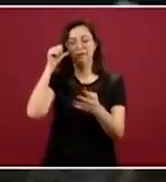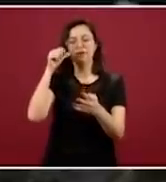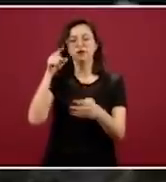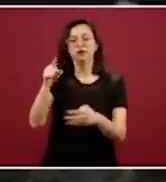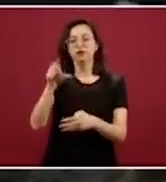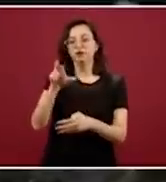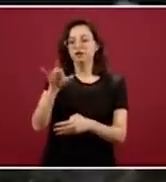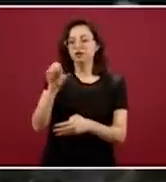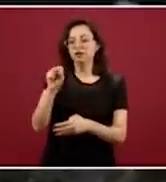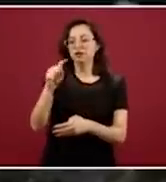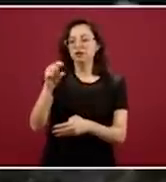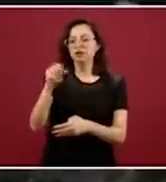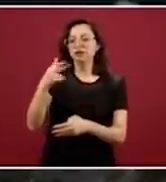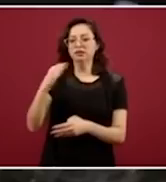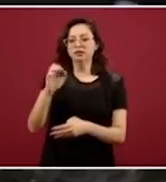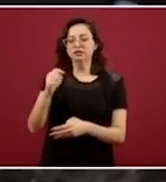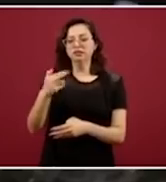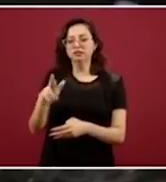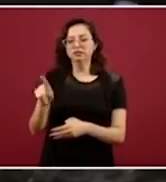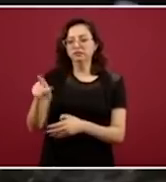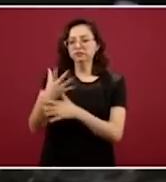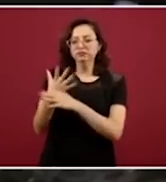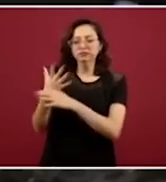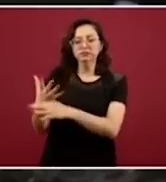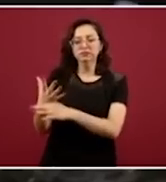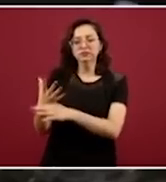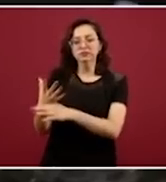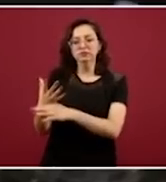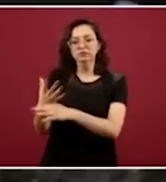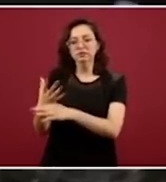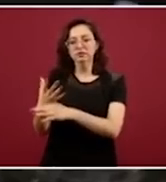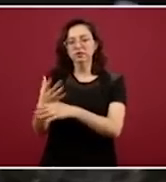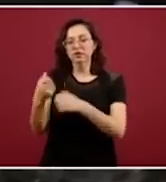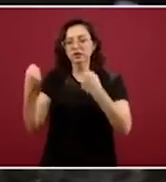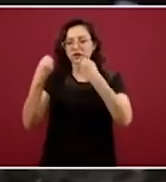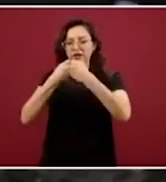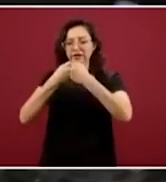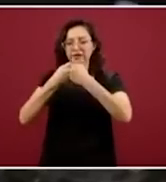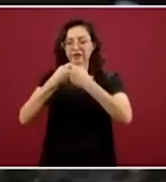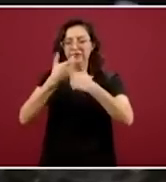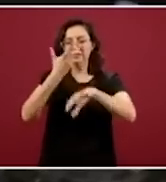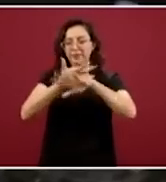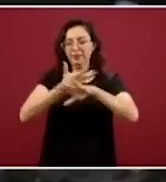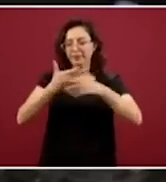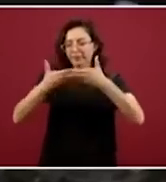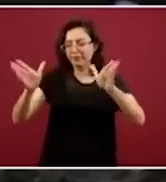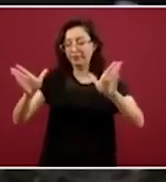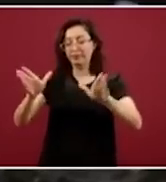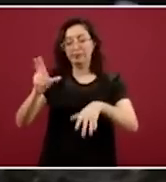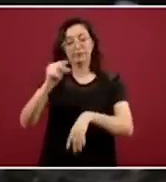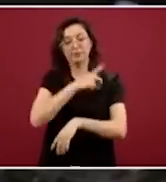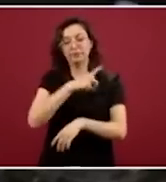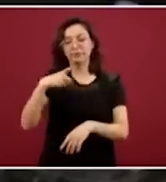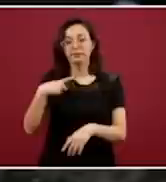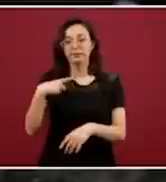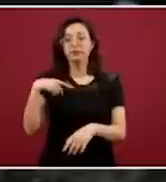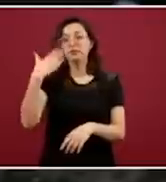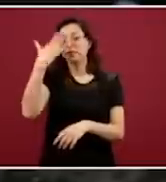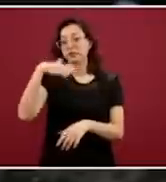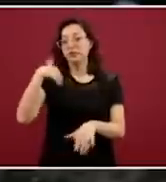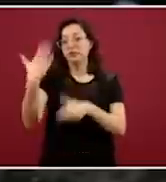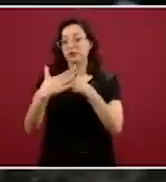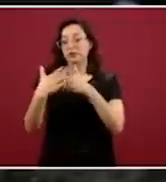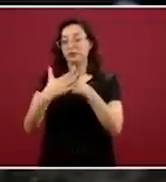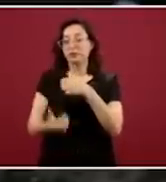Christopher Landon indicó que no era recomendable que se abrieran las fronteras entre México y Estados Unidos. Sabemos que la próxima semana